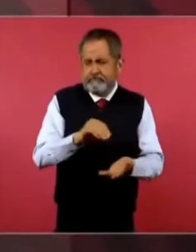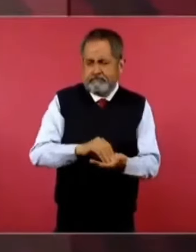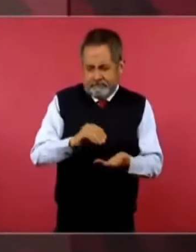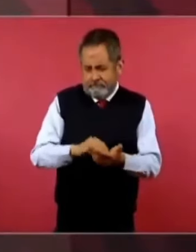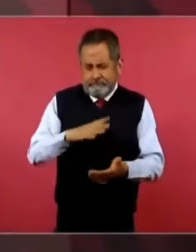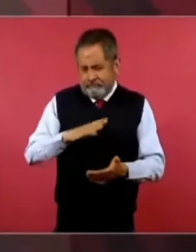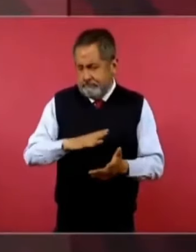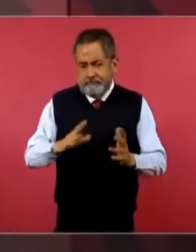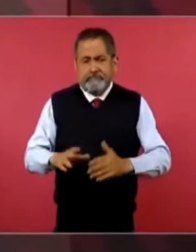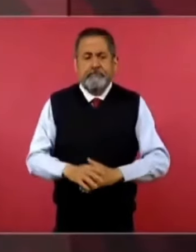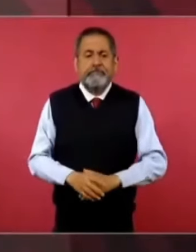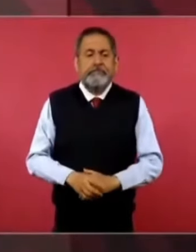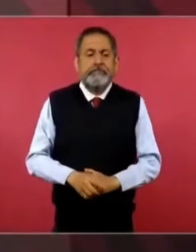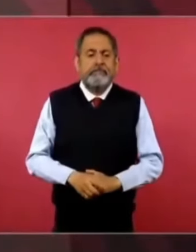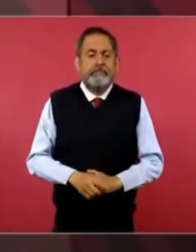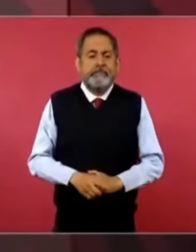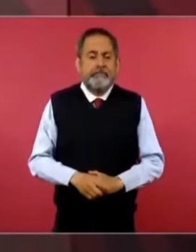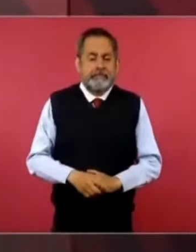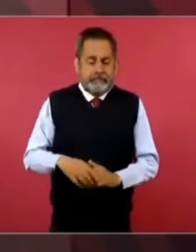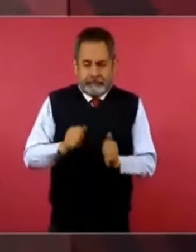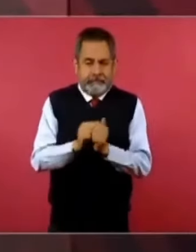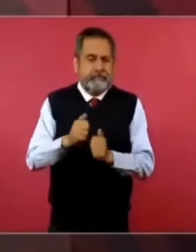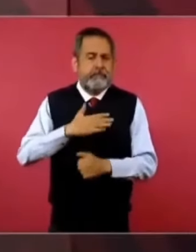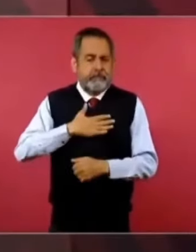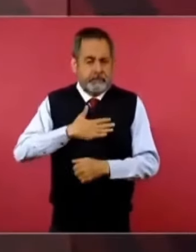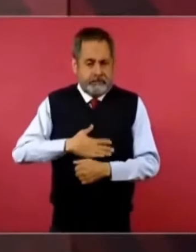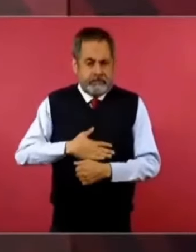cárcel se hizo